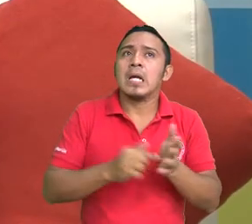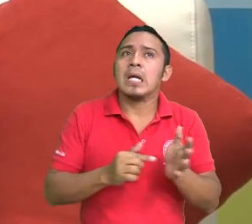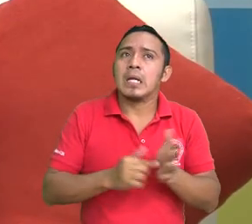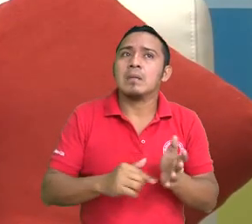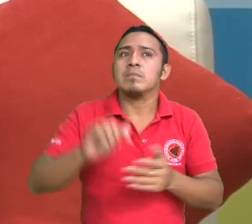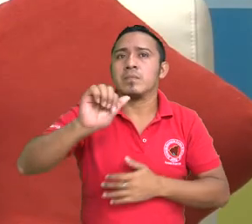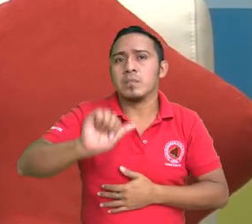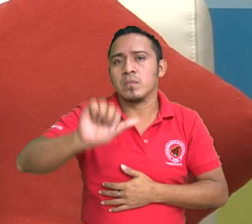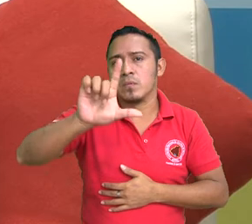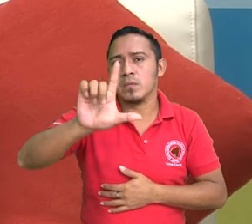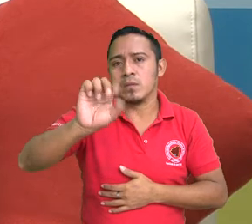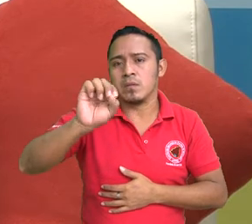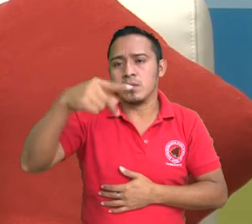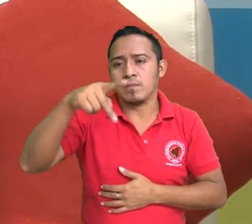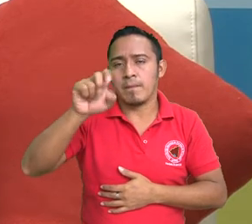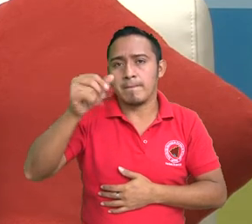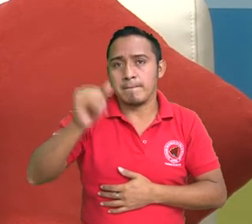alopecia